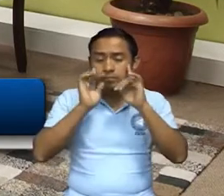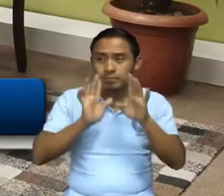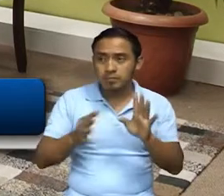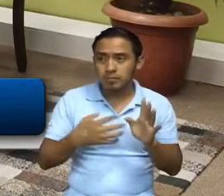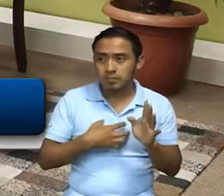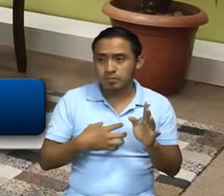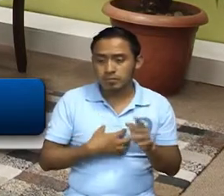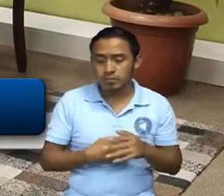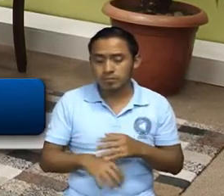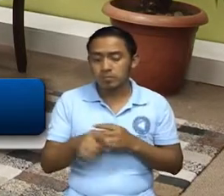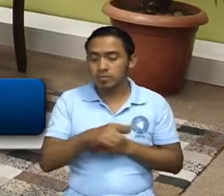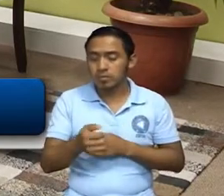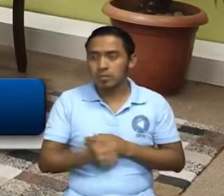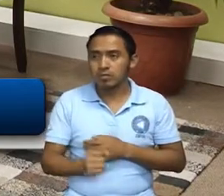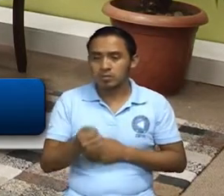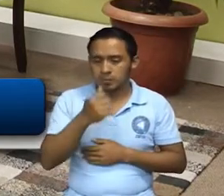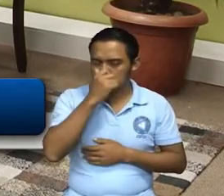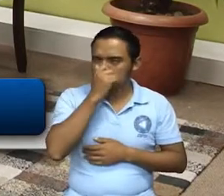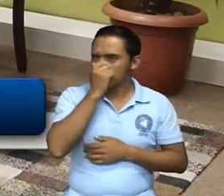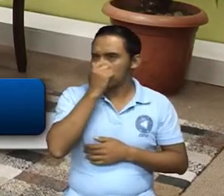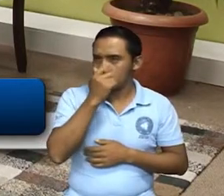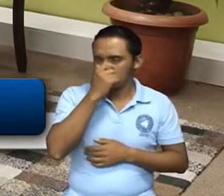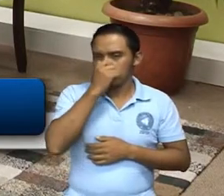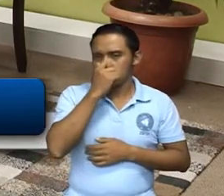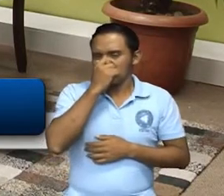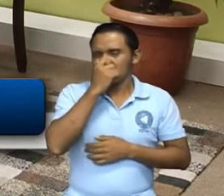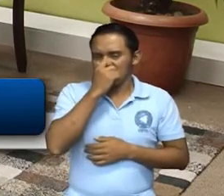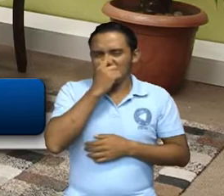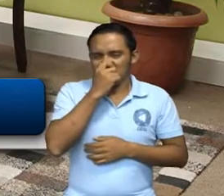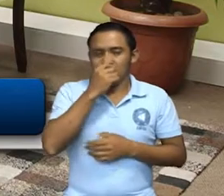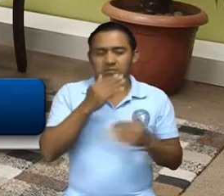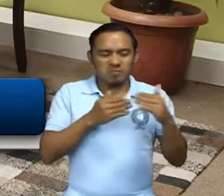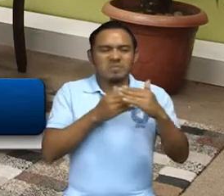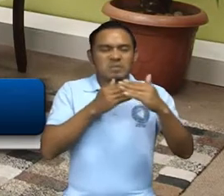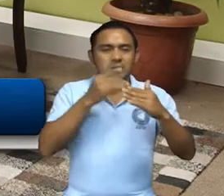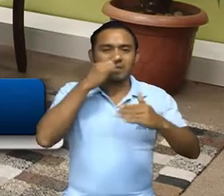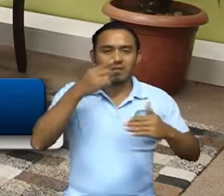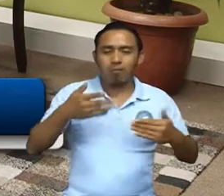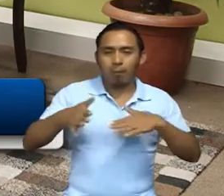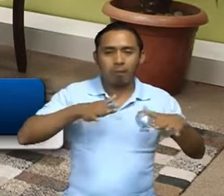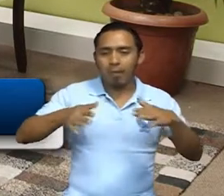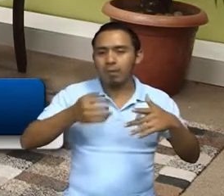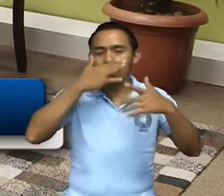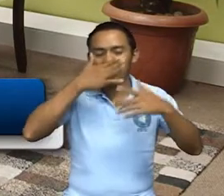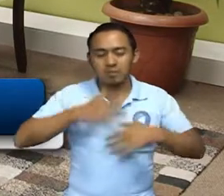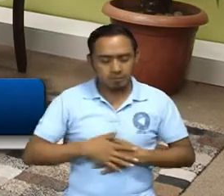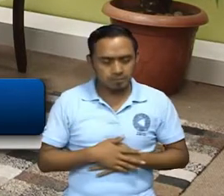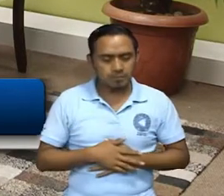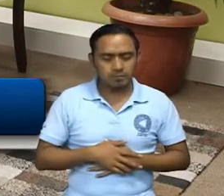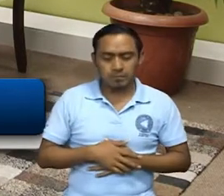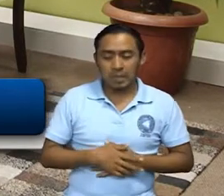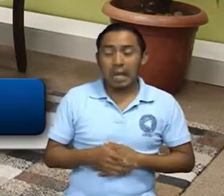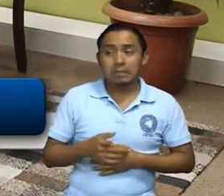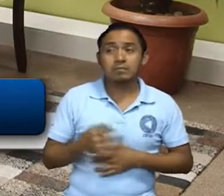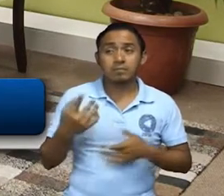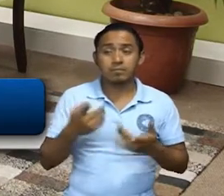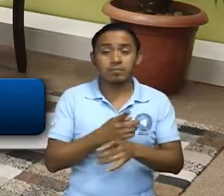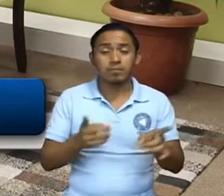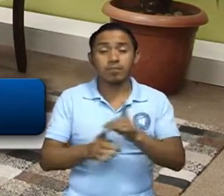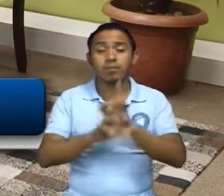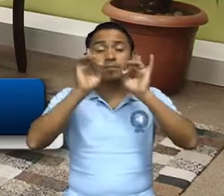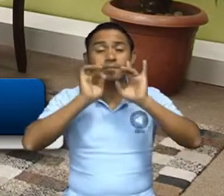muy trancados. Y el niño le anda haciendo, y se escucha, y a veces hasta que, ¿cómo diría la